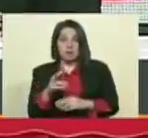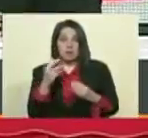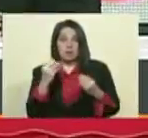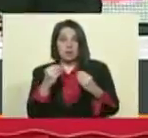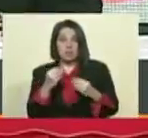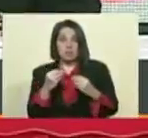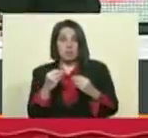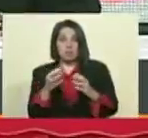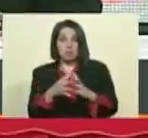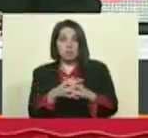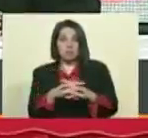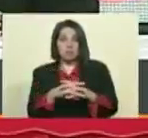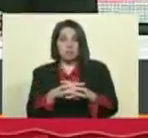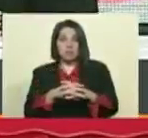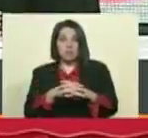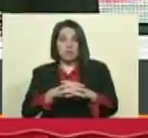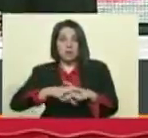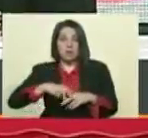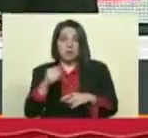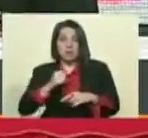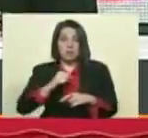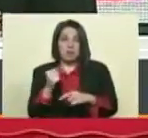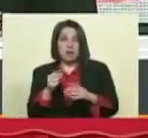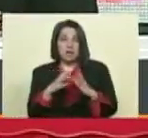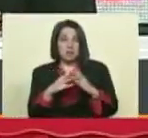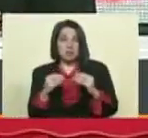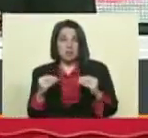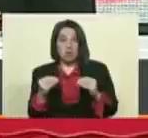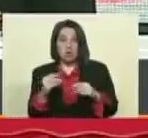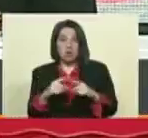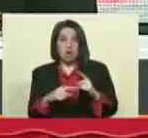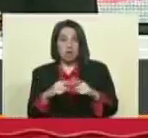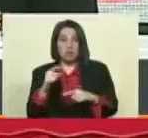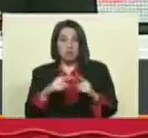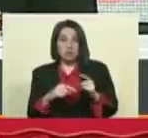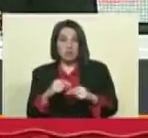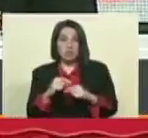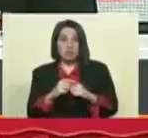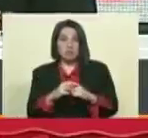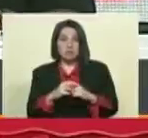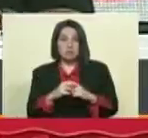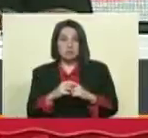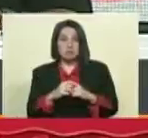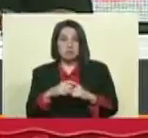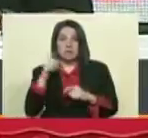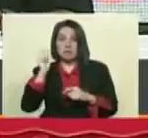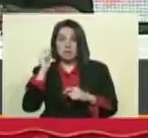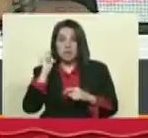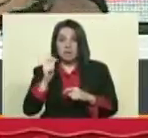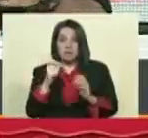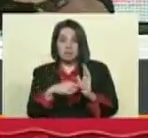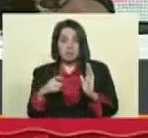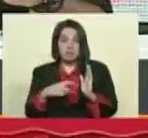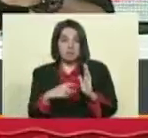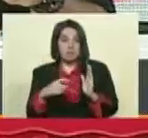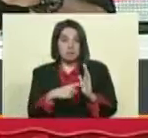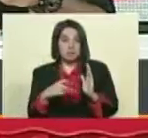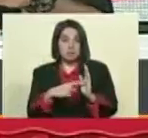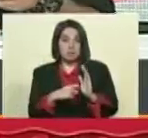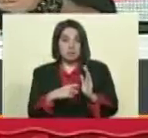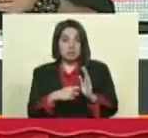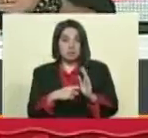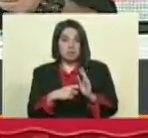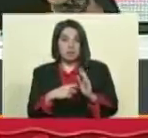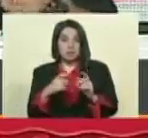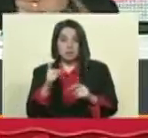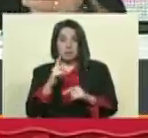ese cuerpo para trabajar en función de la paz de los venezolanos y de las venezolanas. Es una tarea pendiente, pero no que no